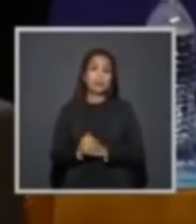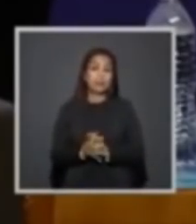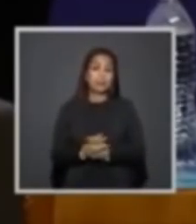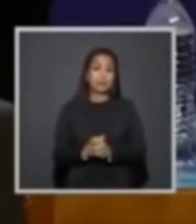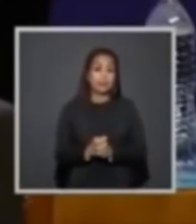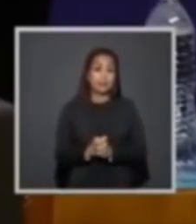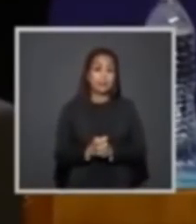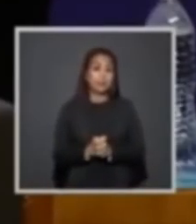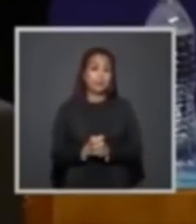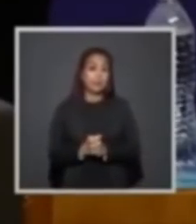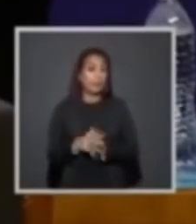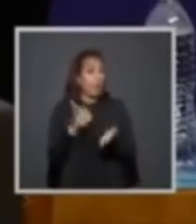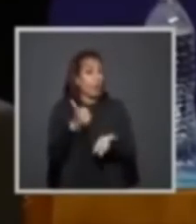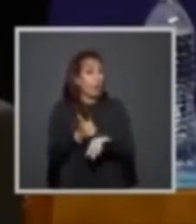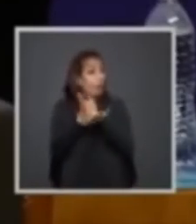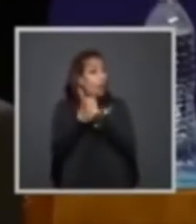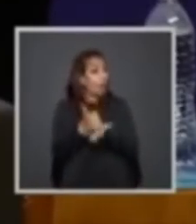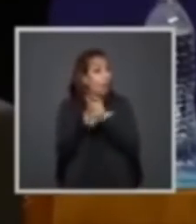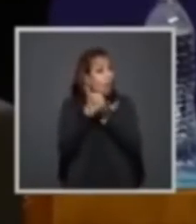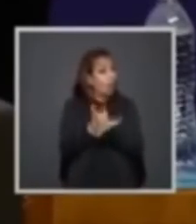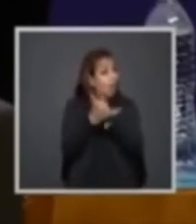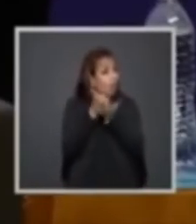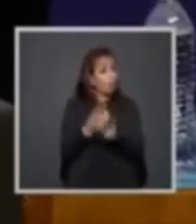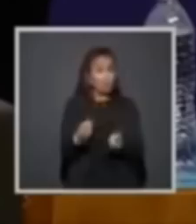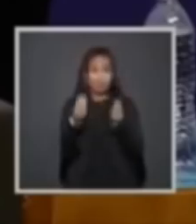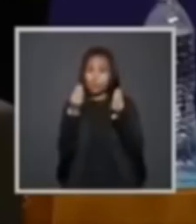parte de esa flexibilidad que lo había hecho,